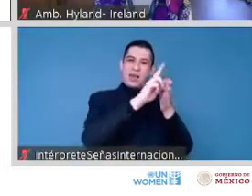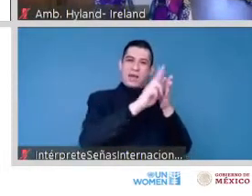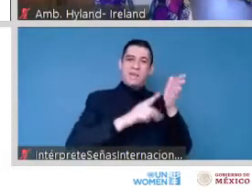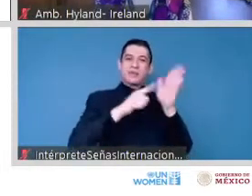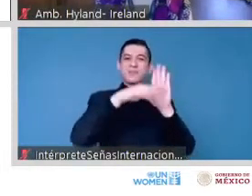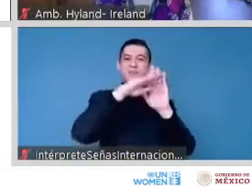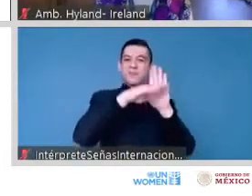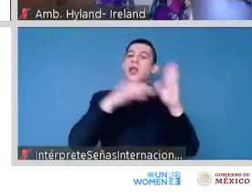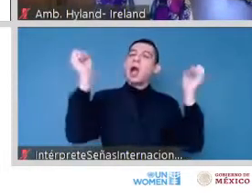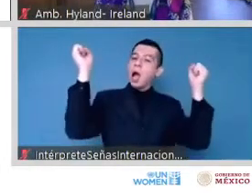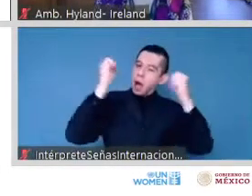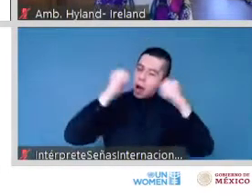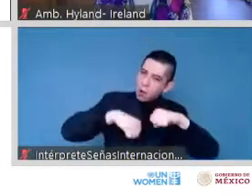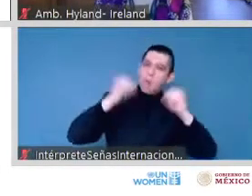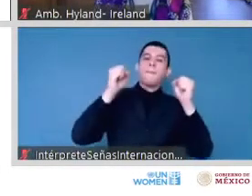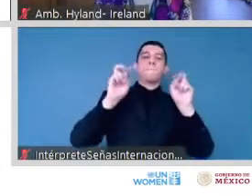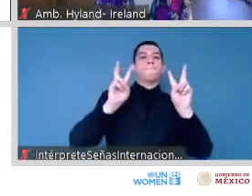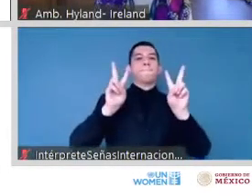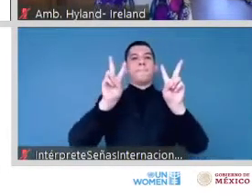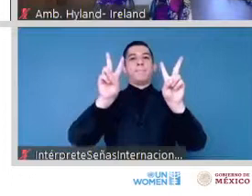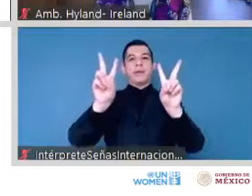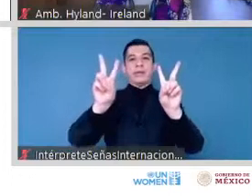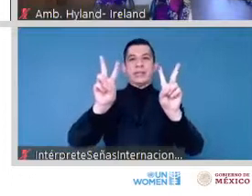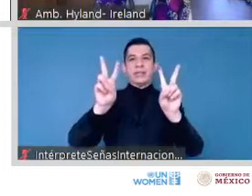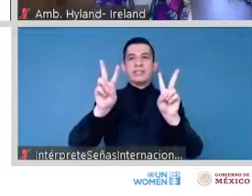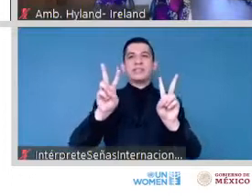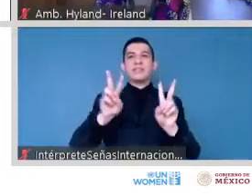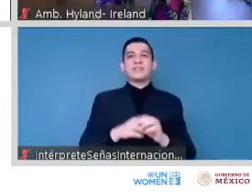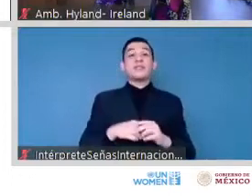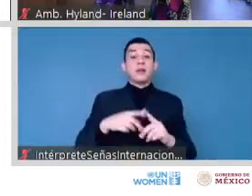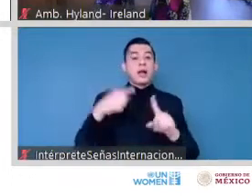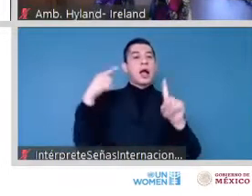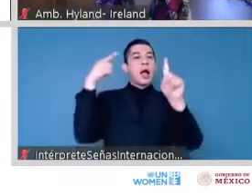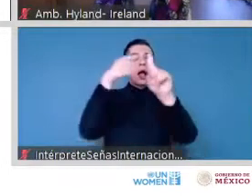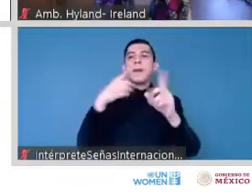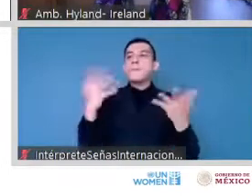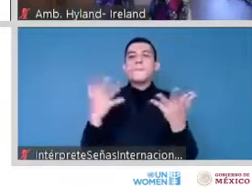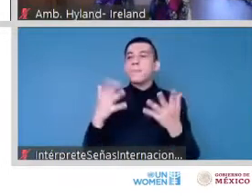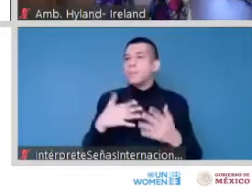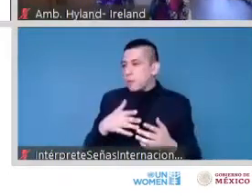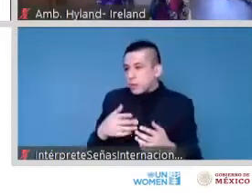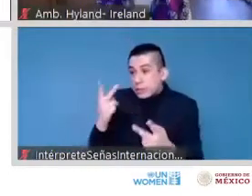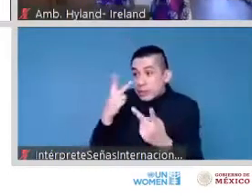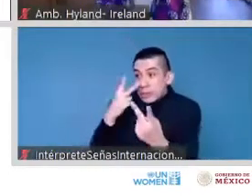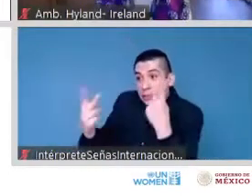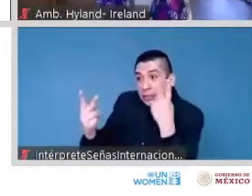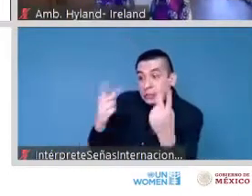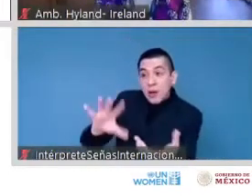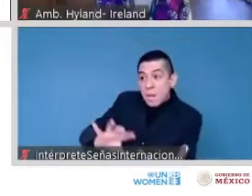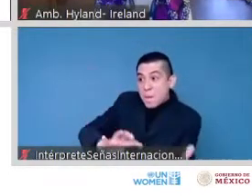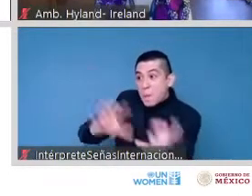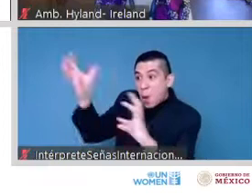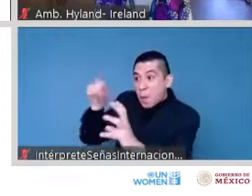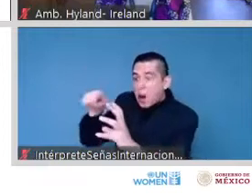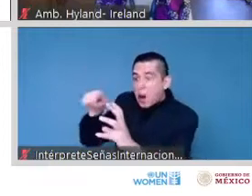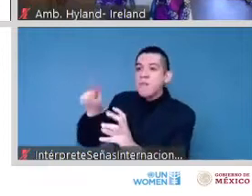algún modo poner en el centro de la discusión esta situación tan grave que estamos viviendo en nuestro país y sobre todo en el departamento del Cauca, en la